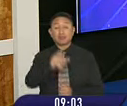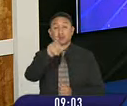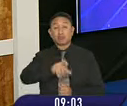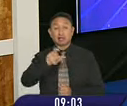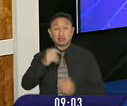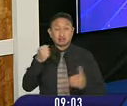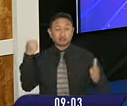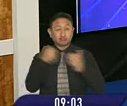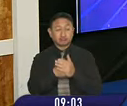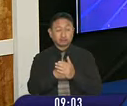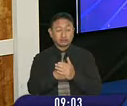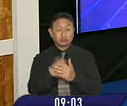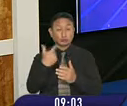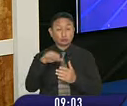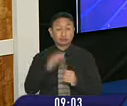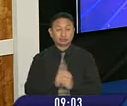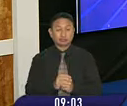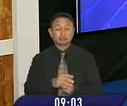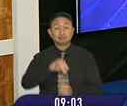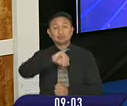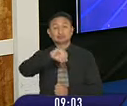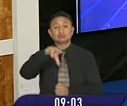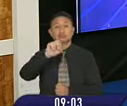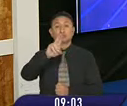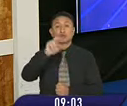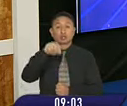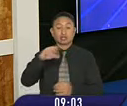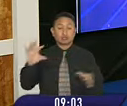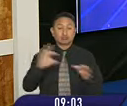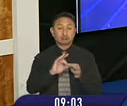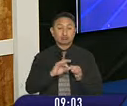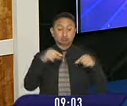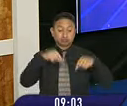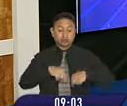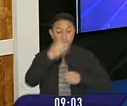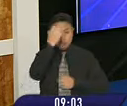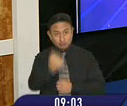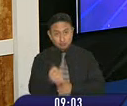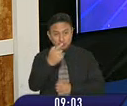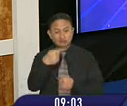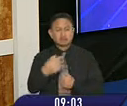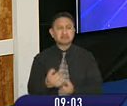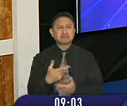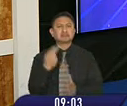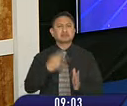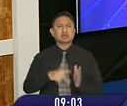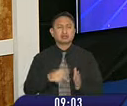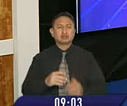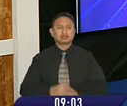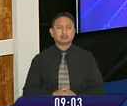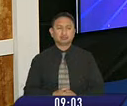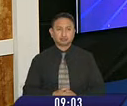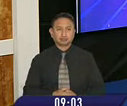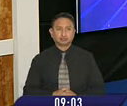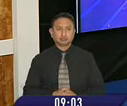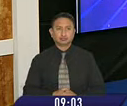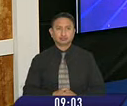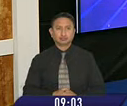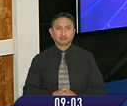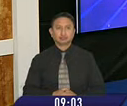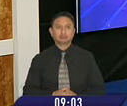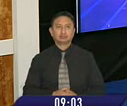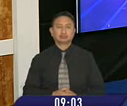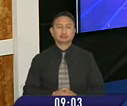¿no? Lamentable. Vamos con Jorge Salazar, ahí está en situ. Jorgito, buenos días, cuéntenos qué problema es esto de los buses, adelante.